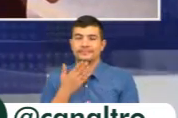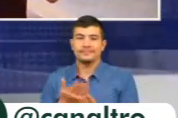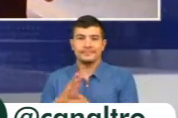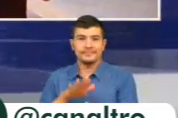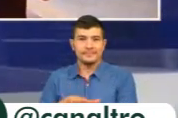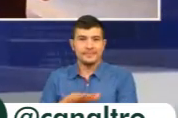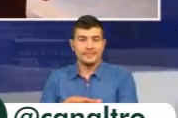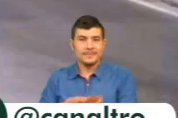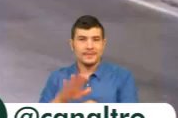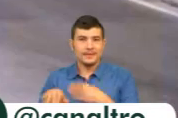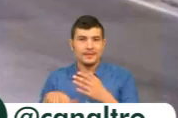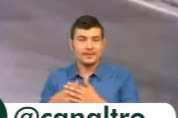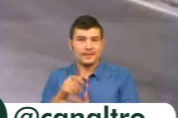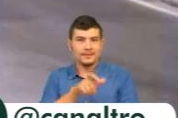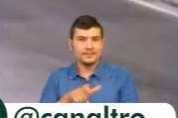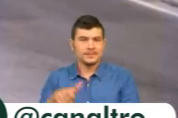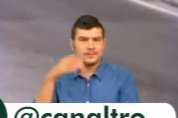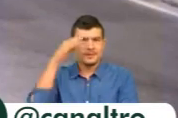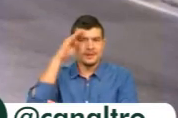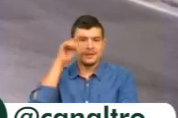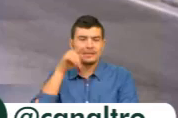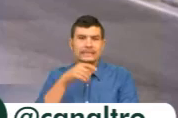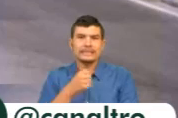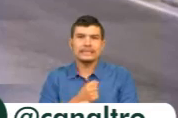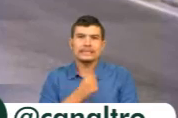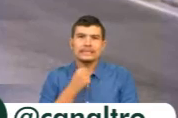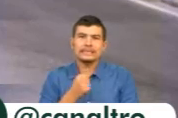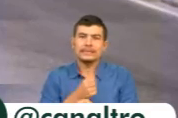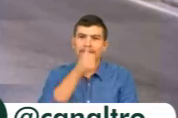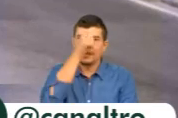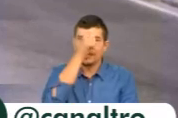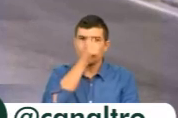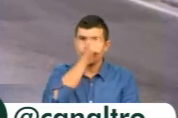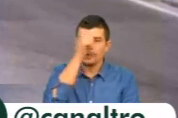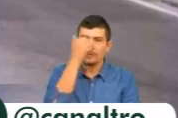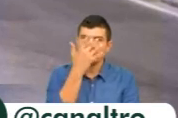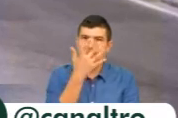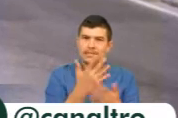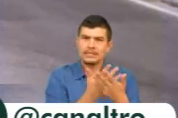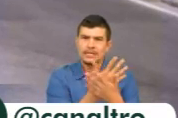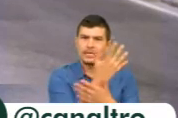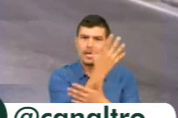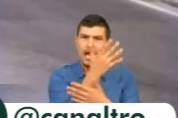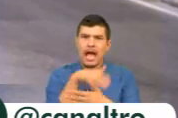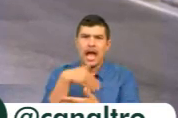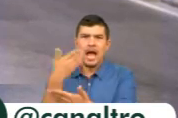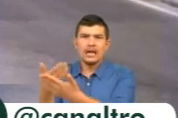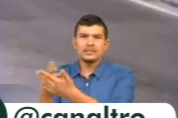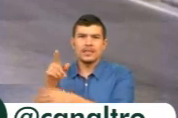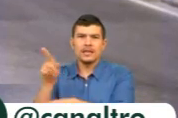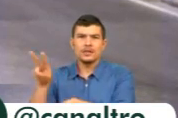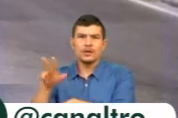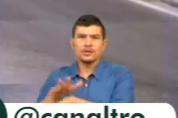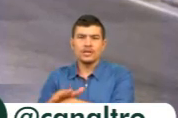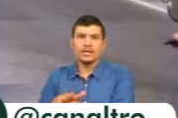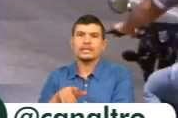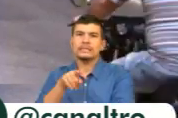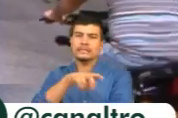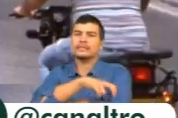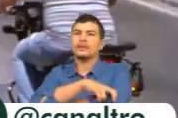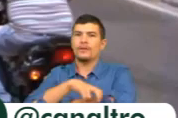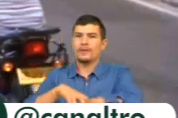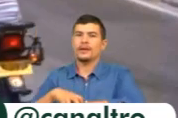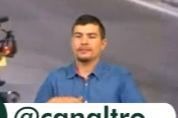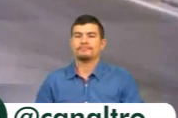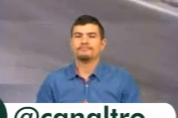podido determinar las autoridades, estas personas estarían trabajando el domingo desde las 5:30 de la mañana y hasta las 12 del mediodía para perpetrar este hecho.